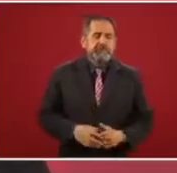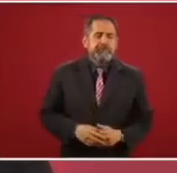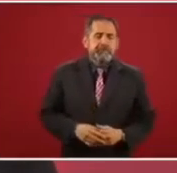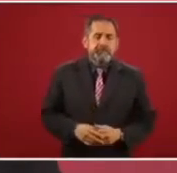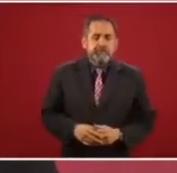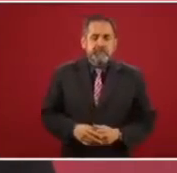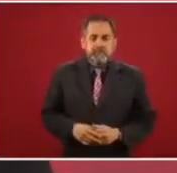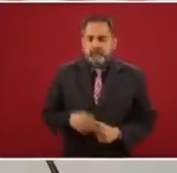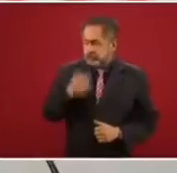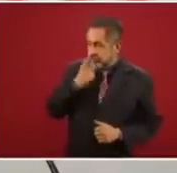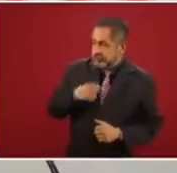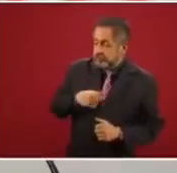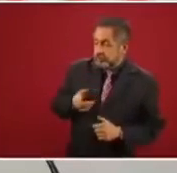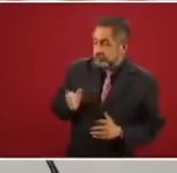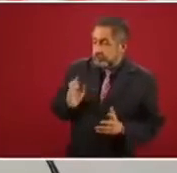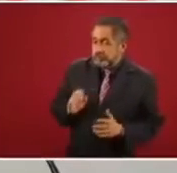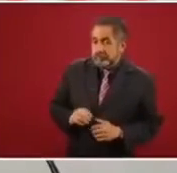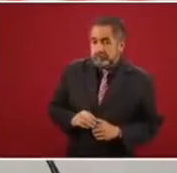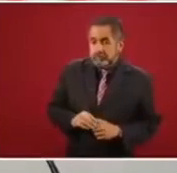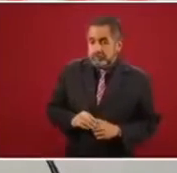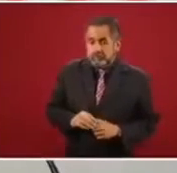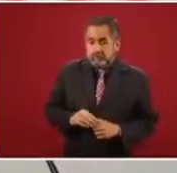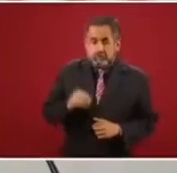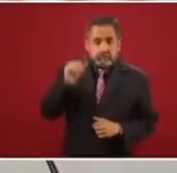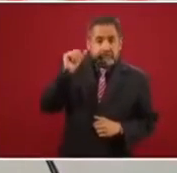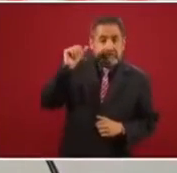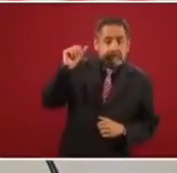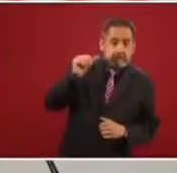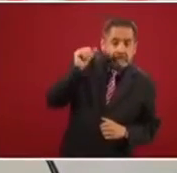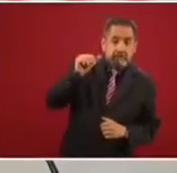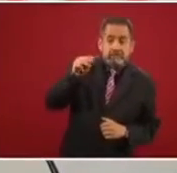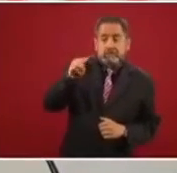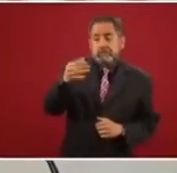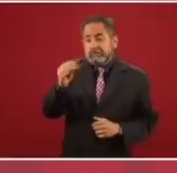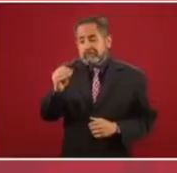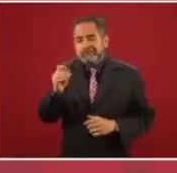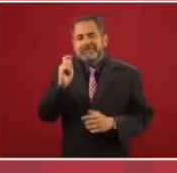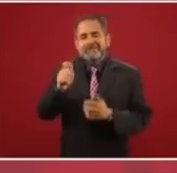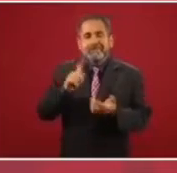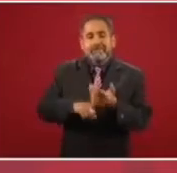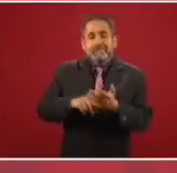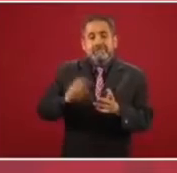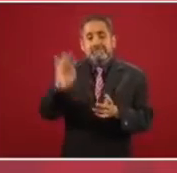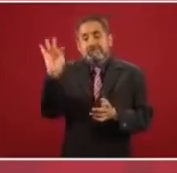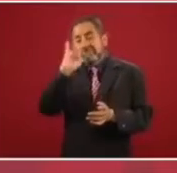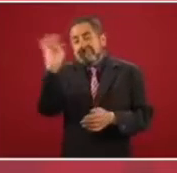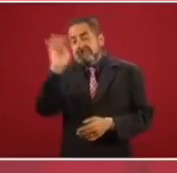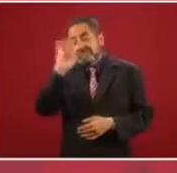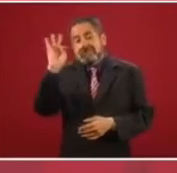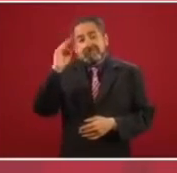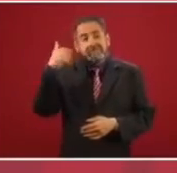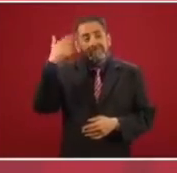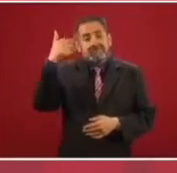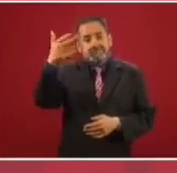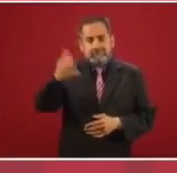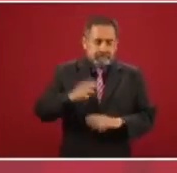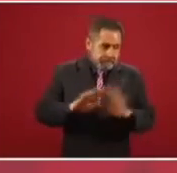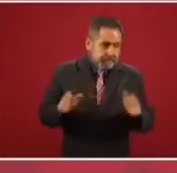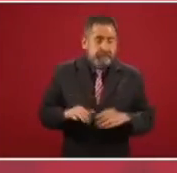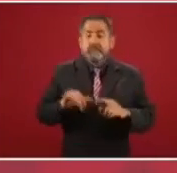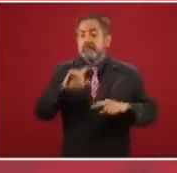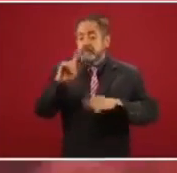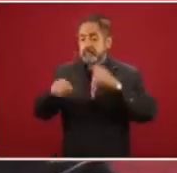y me dicen no pues para abrirlo para mayo y ahí voy más honor a